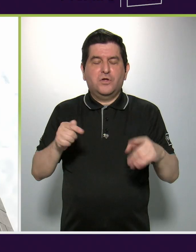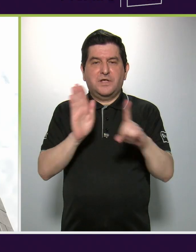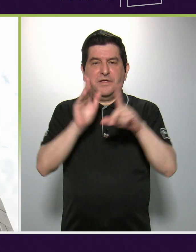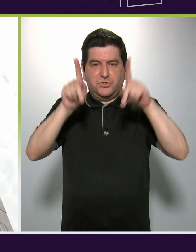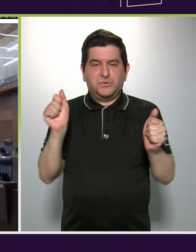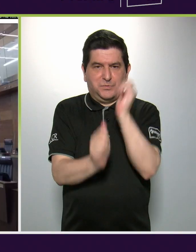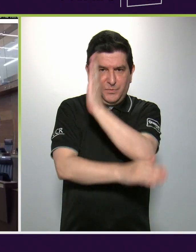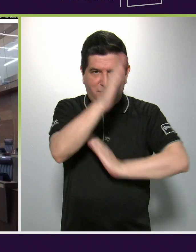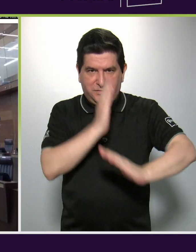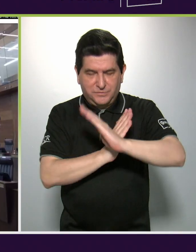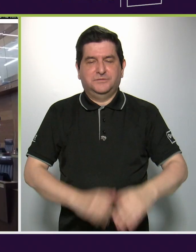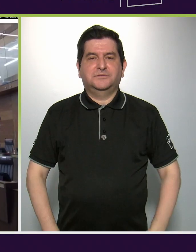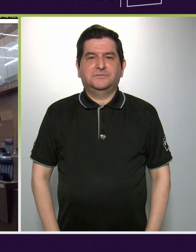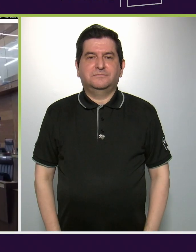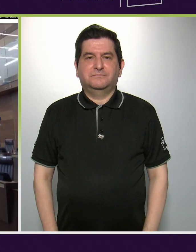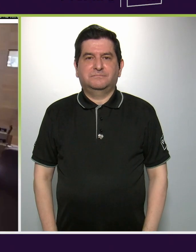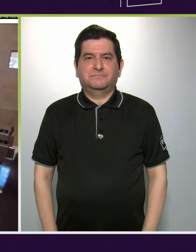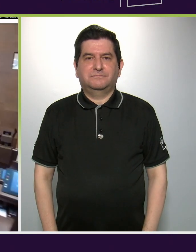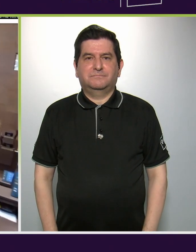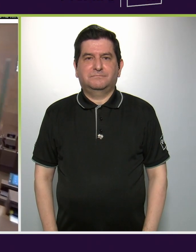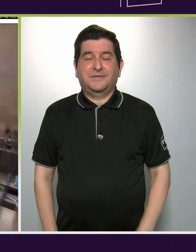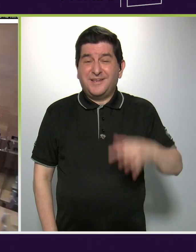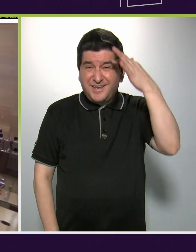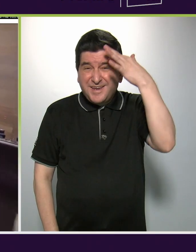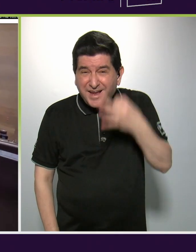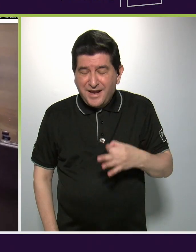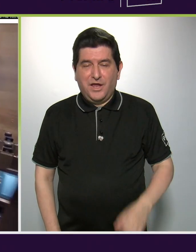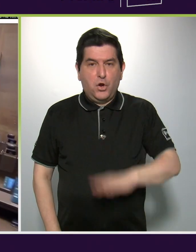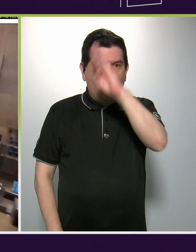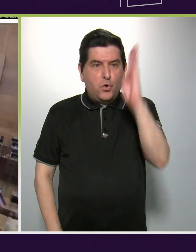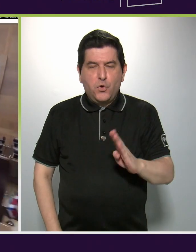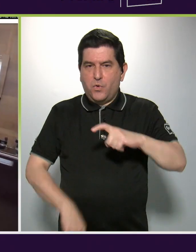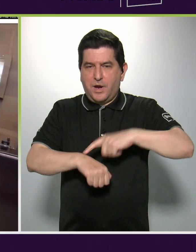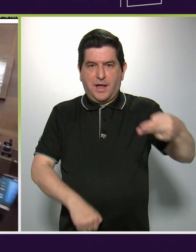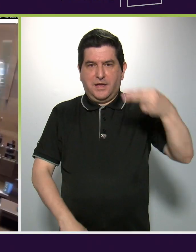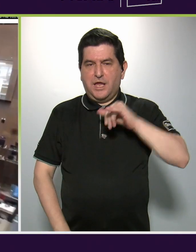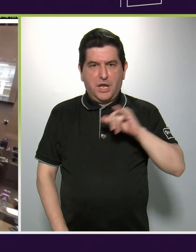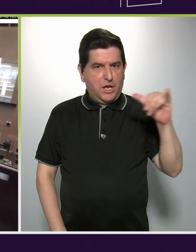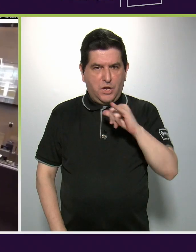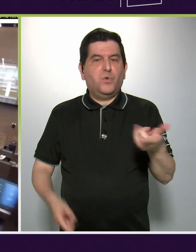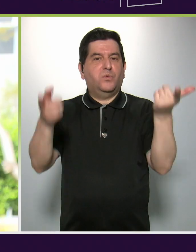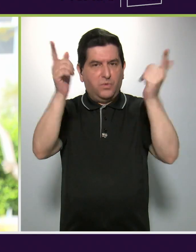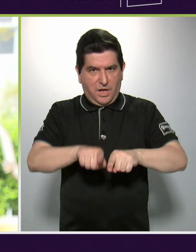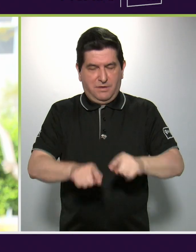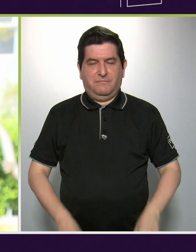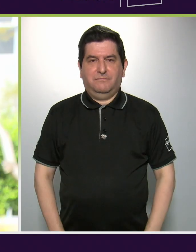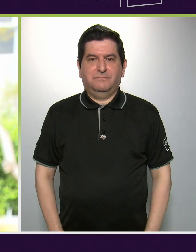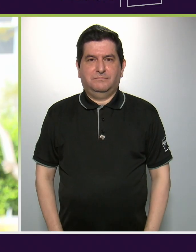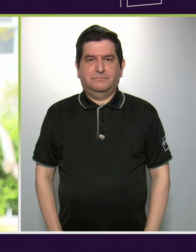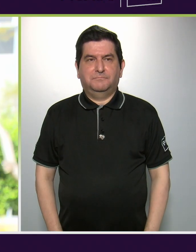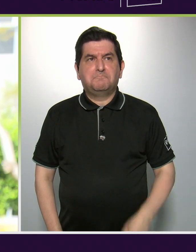ha habido otra coyuntura donde haya pasado tanto. Podemos mencionar 3 proyectos de ley